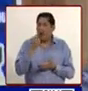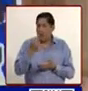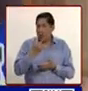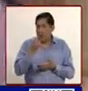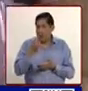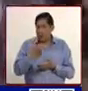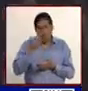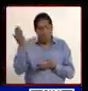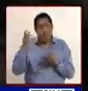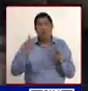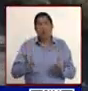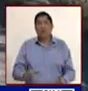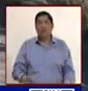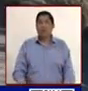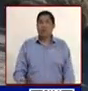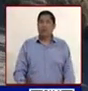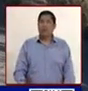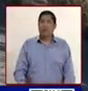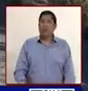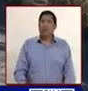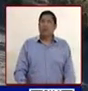manifestado este ciudadano.